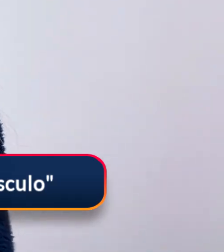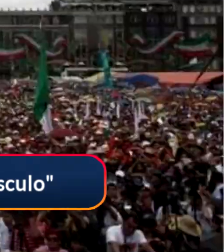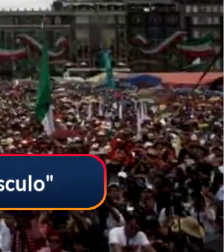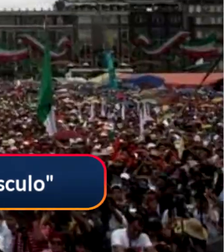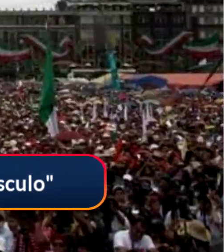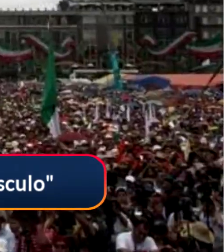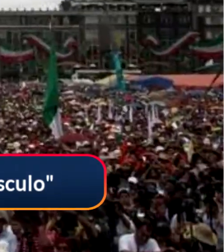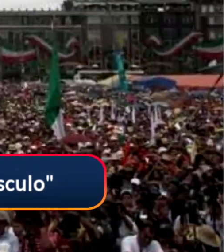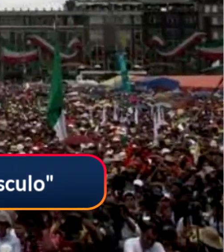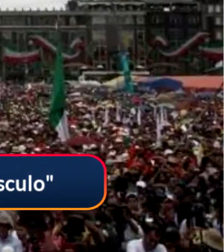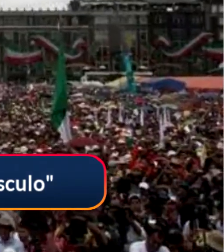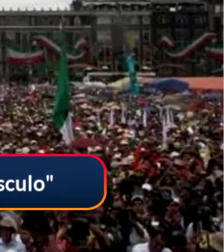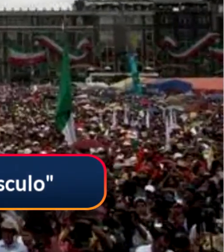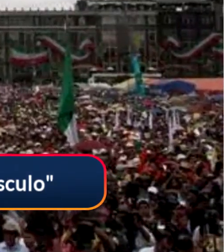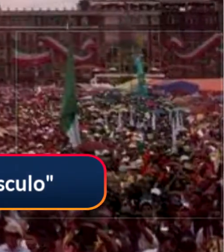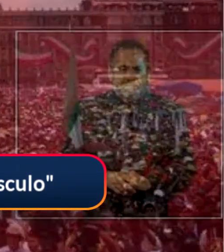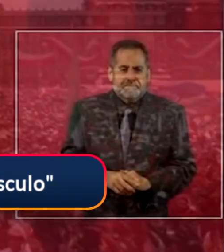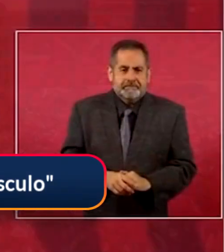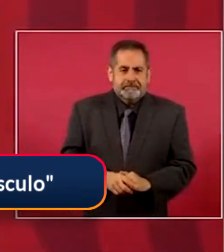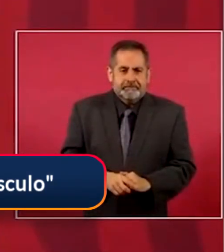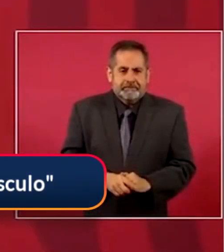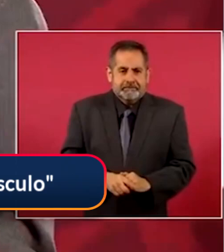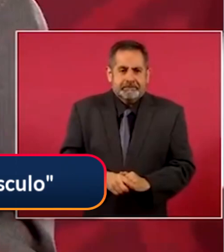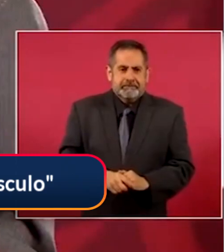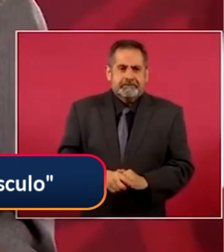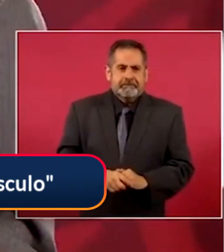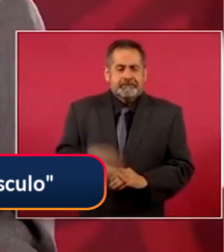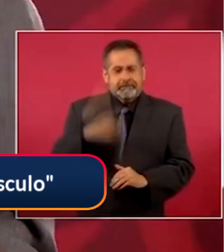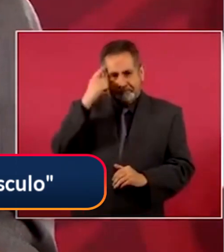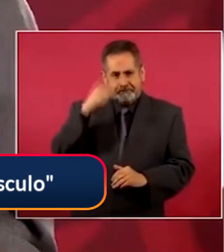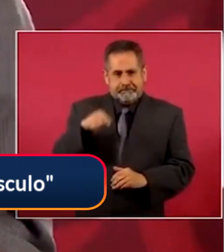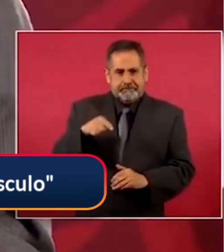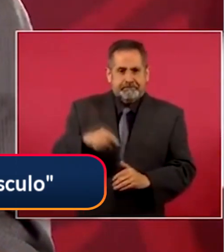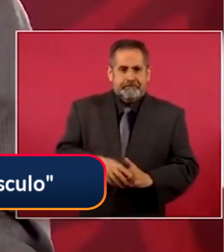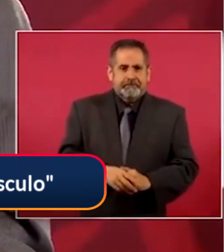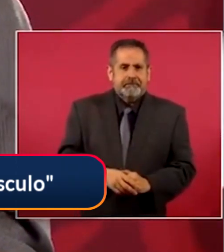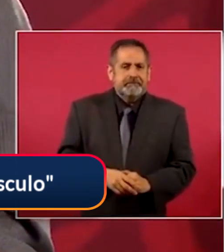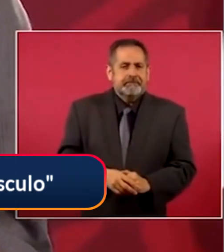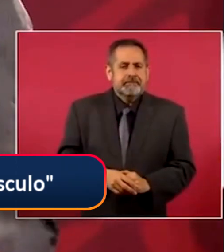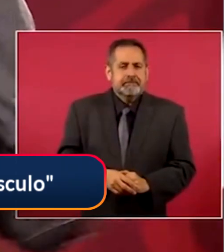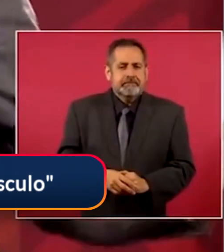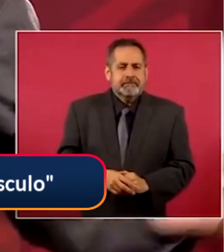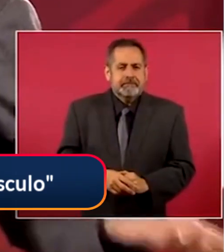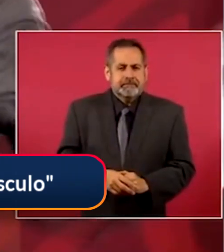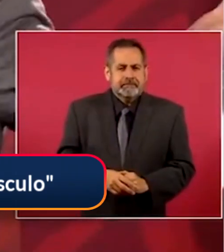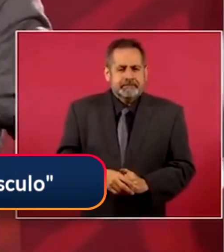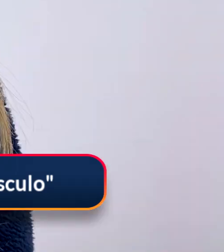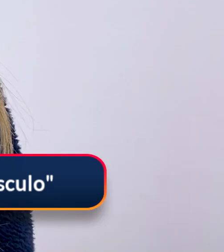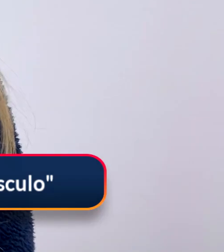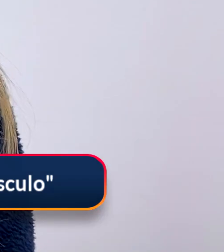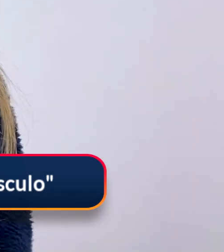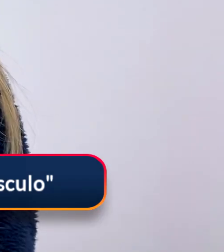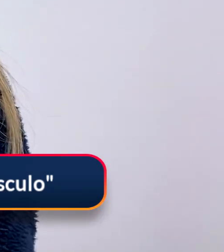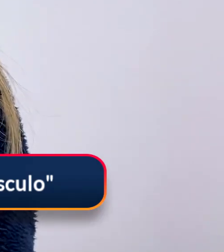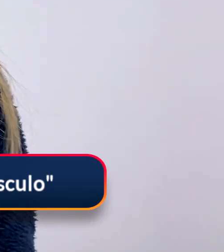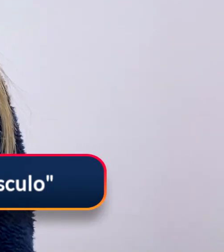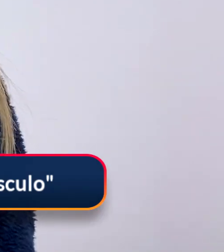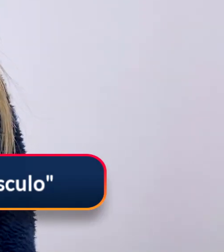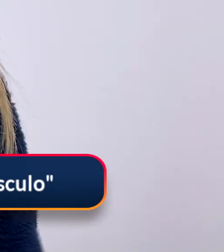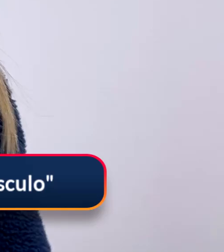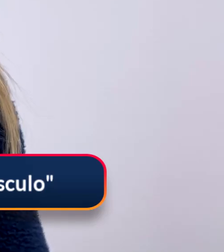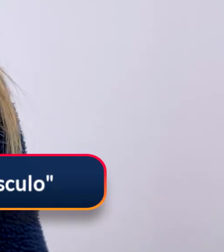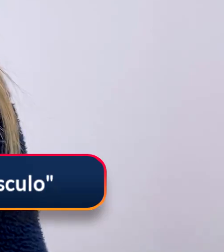Zócalo y lo hará personalmente desde el Ángel de Independencia en Ciudad de México hasta el Zócalo capitalino, y aseguró